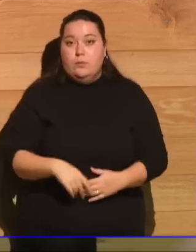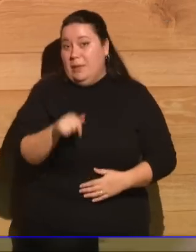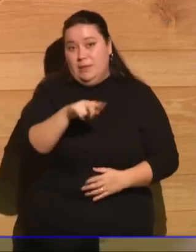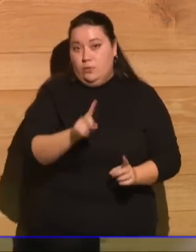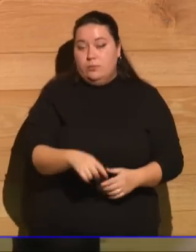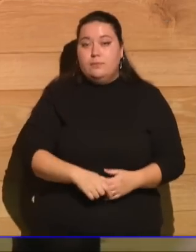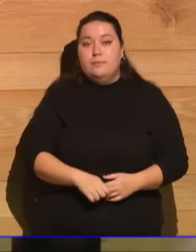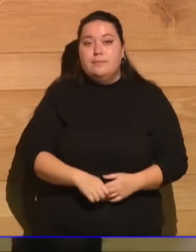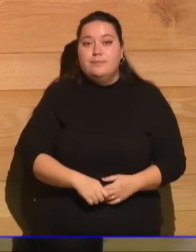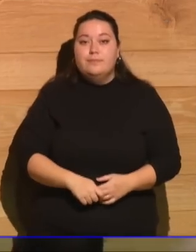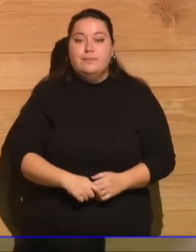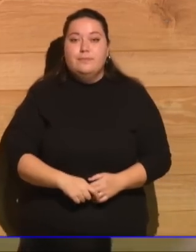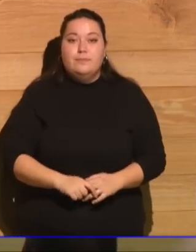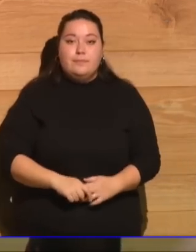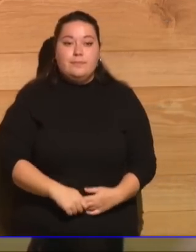este.